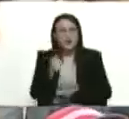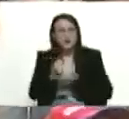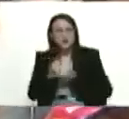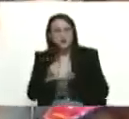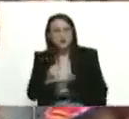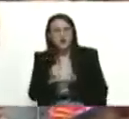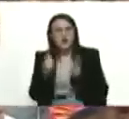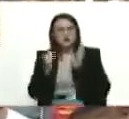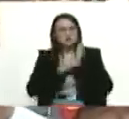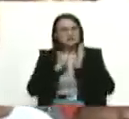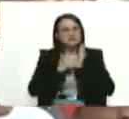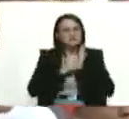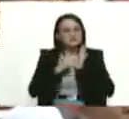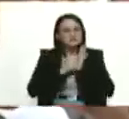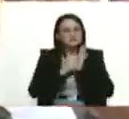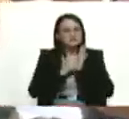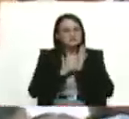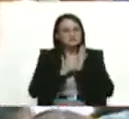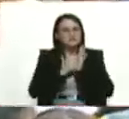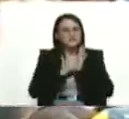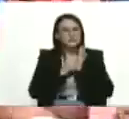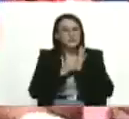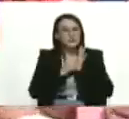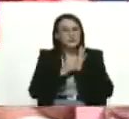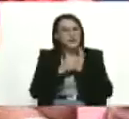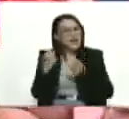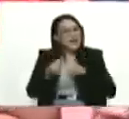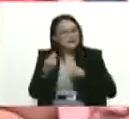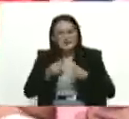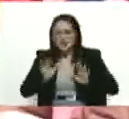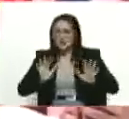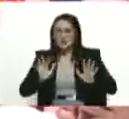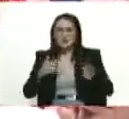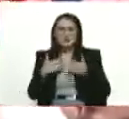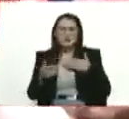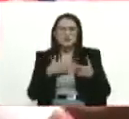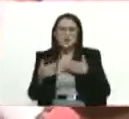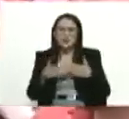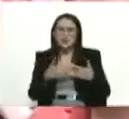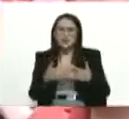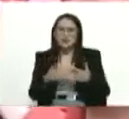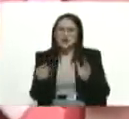ayudarlos, tocar la puerta y ser en eso necios. Ser en eso